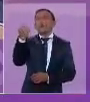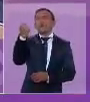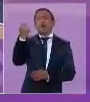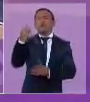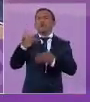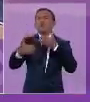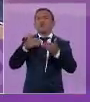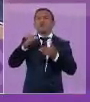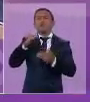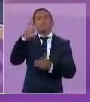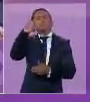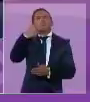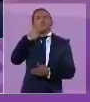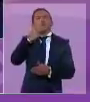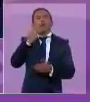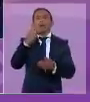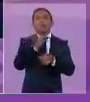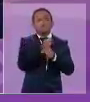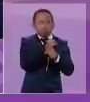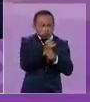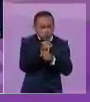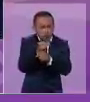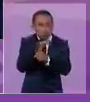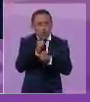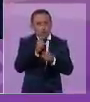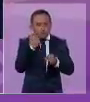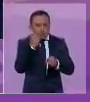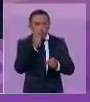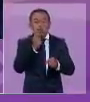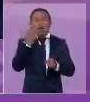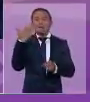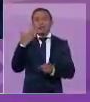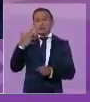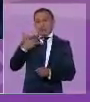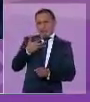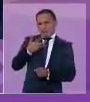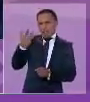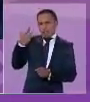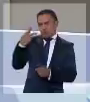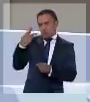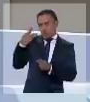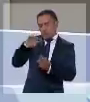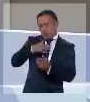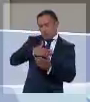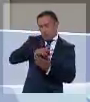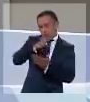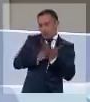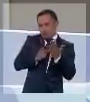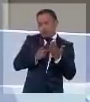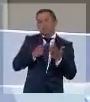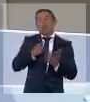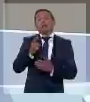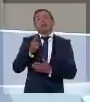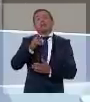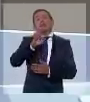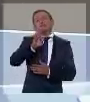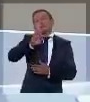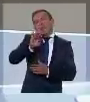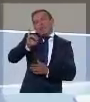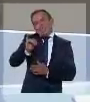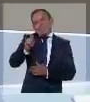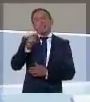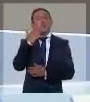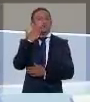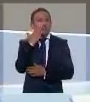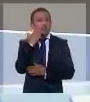hacen en la calle, ¿no? Yo tengo un programa que se llama FBI, que quiere decir Facebook Bronco Investigation, que tenemos gente que nos dice muchas